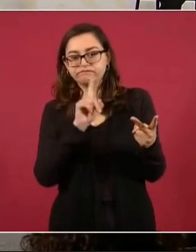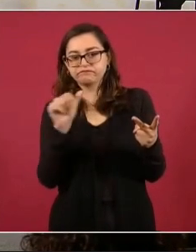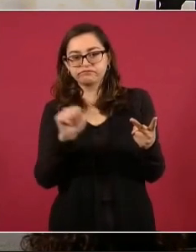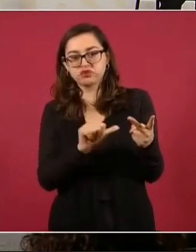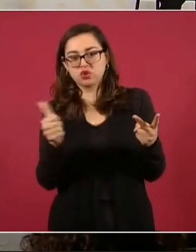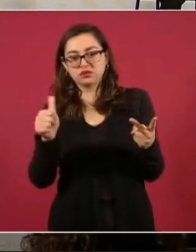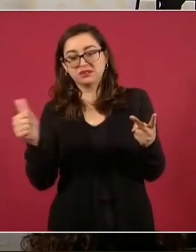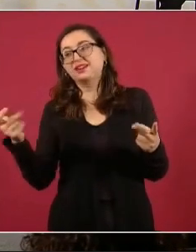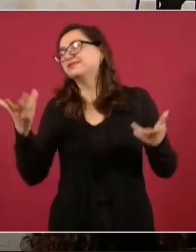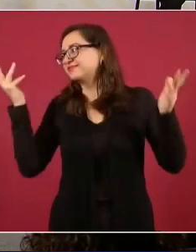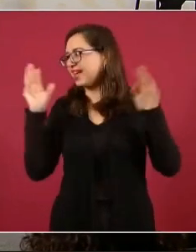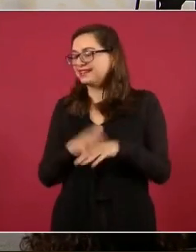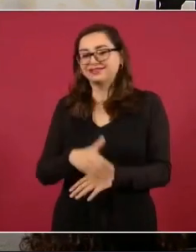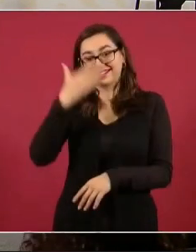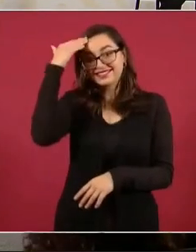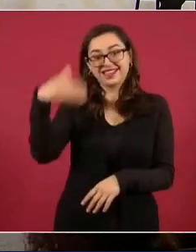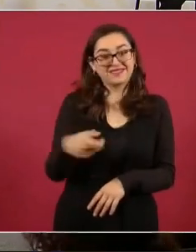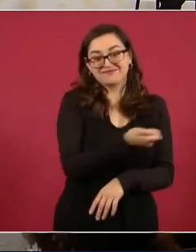Bueno, es que todos son igual, pero…